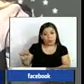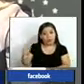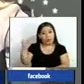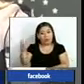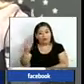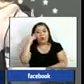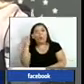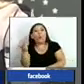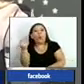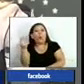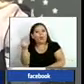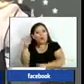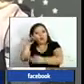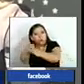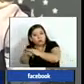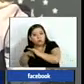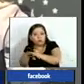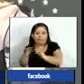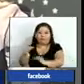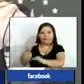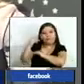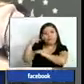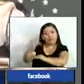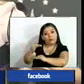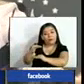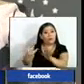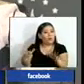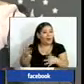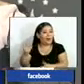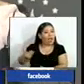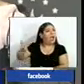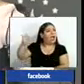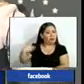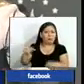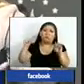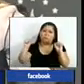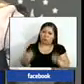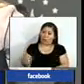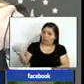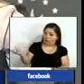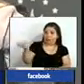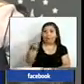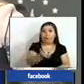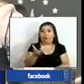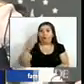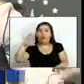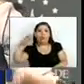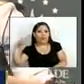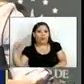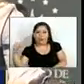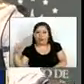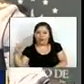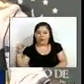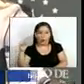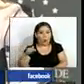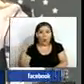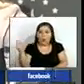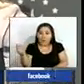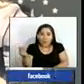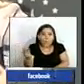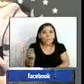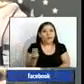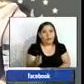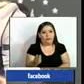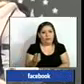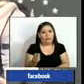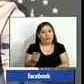estar limitado también para la cantidad de visitantes, porque si antes nosotros podríamos recibir 500 personas, este va a disminuir